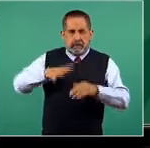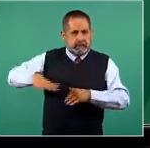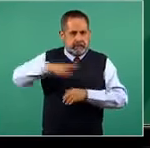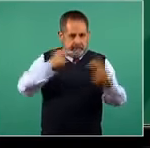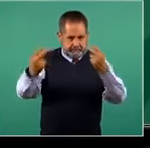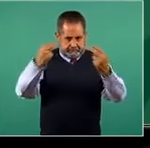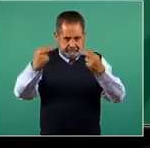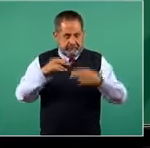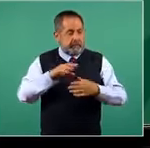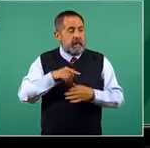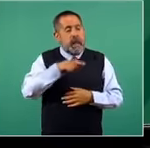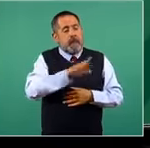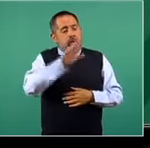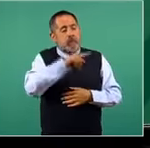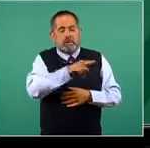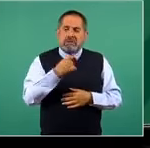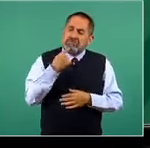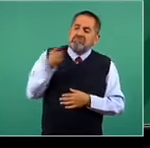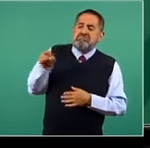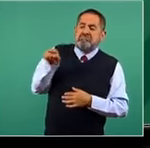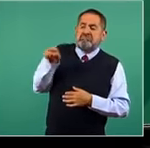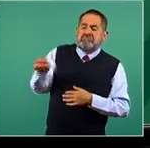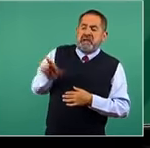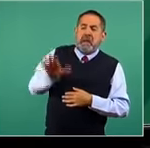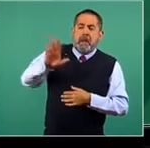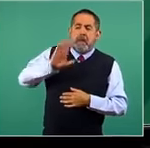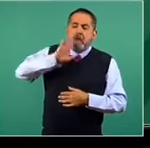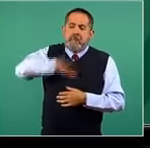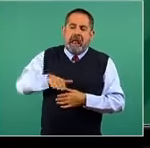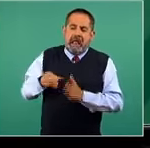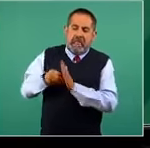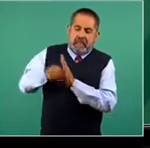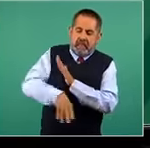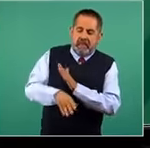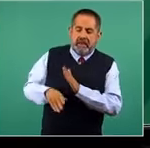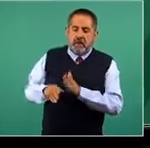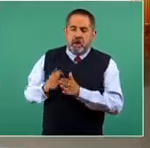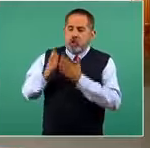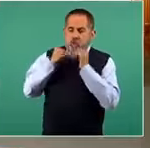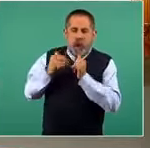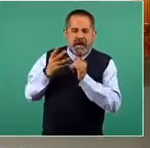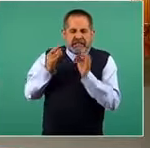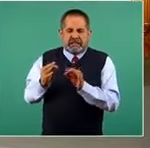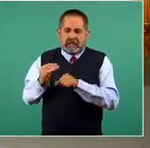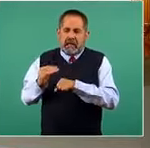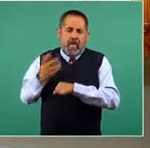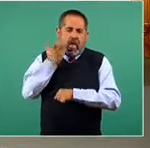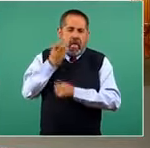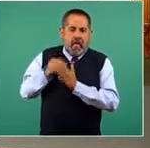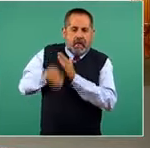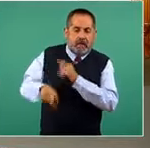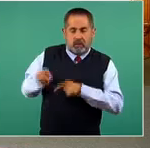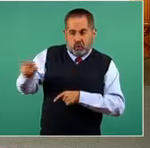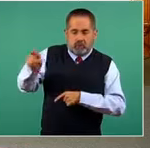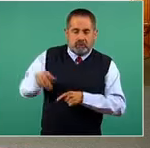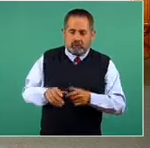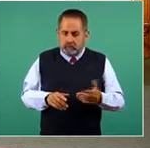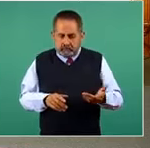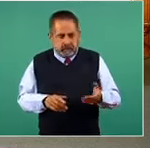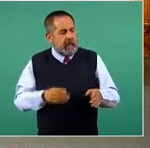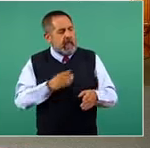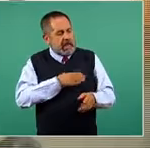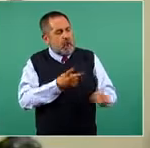nos escuchan, que usted está acusando que hubo una malversación, una omisión, un acto indebido. Qué bueno